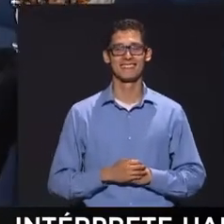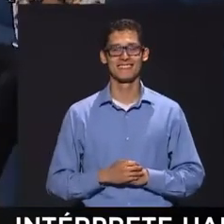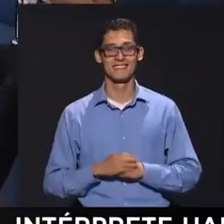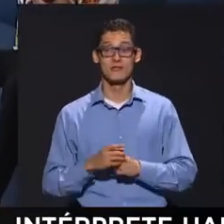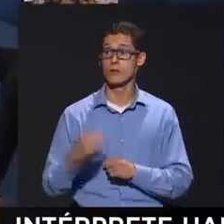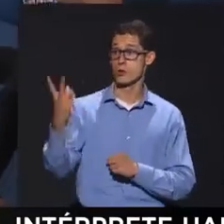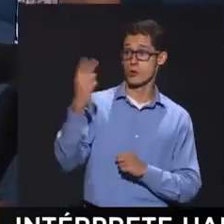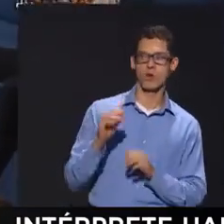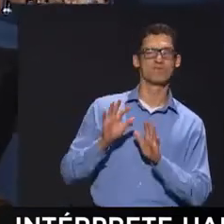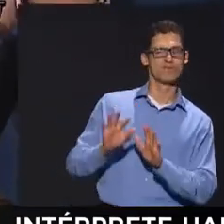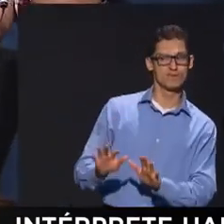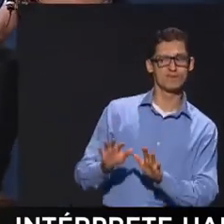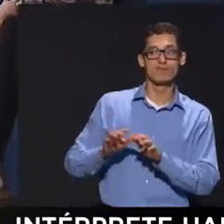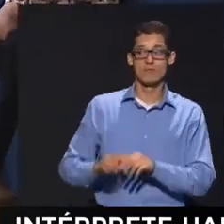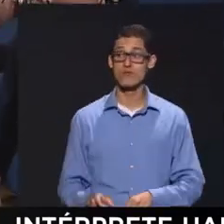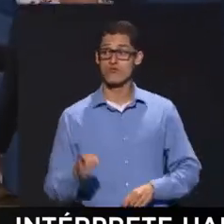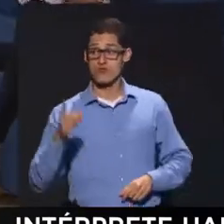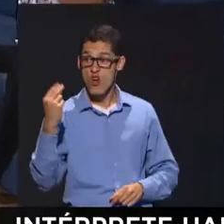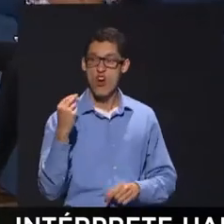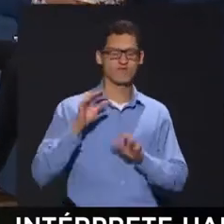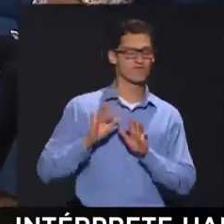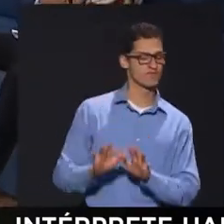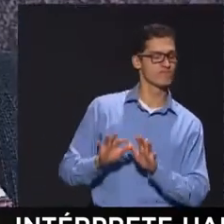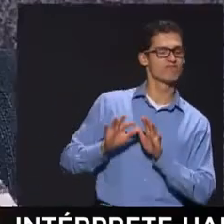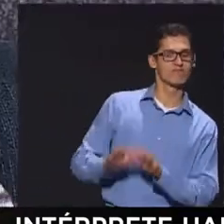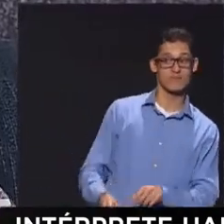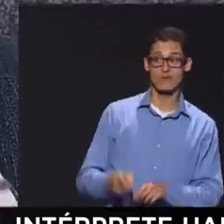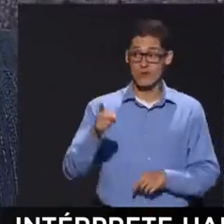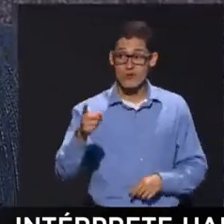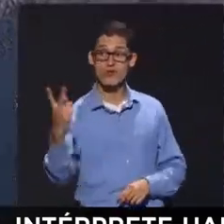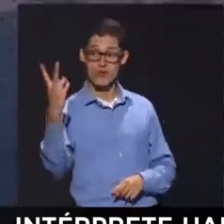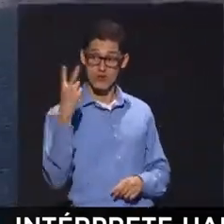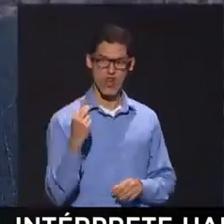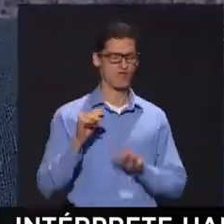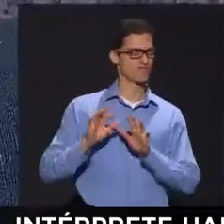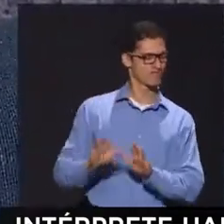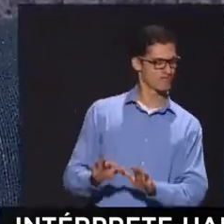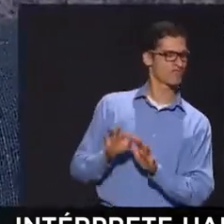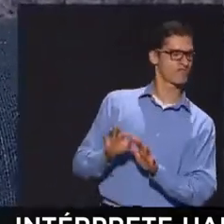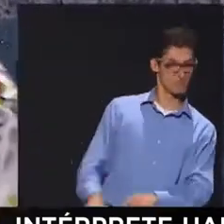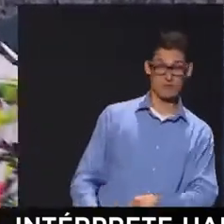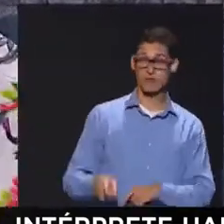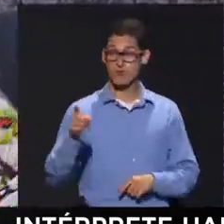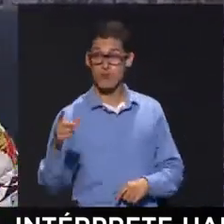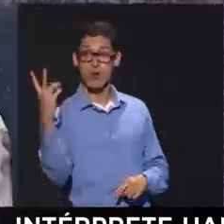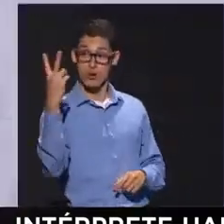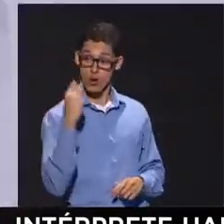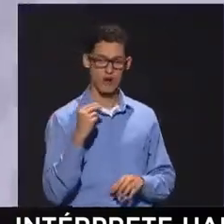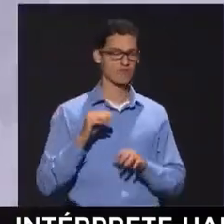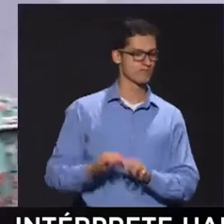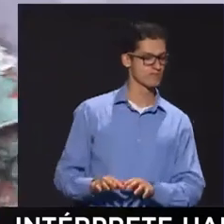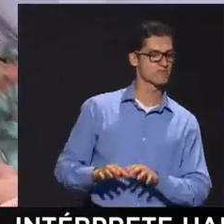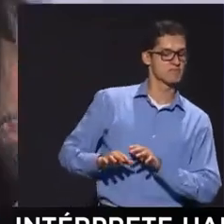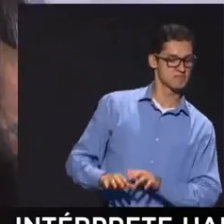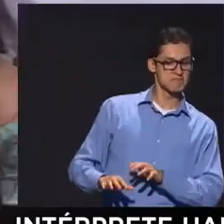Y si dice que no, va a caer. Y si dice que no, va a caer. Y si dice que no, va a caer. Y si dice que